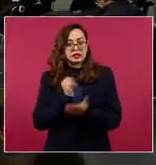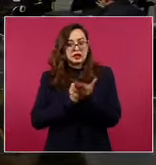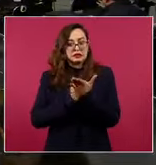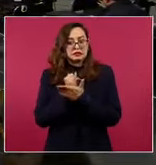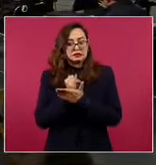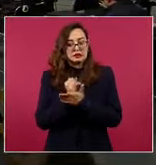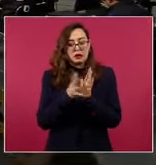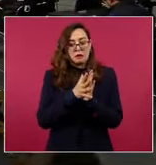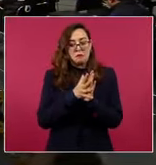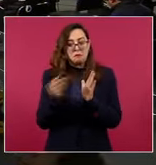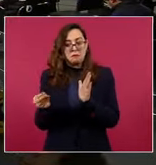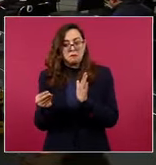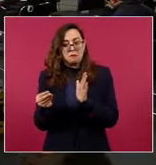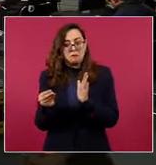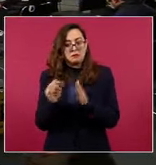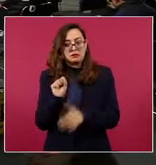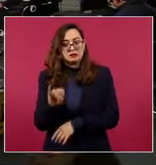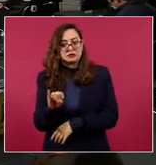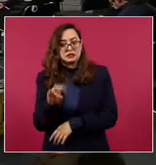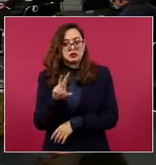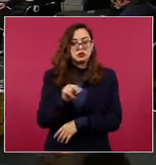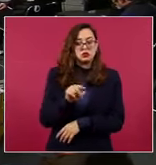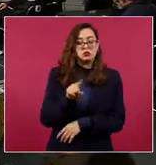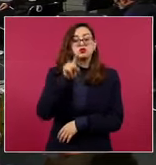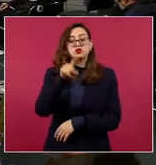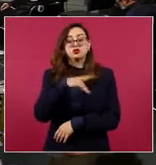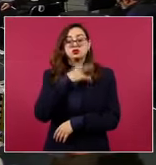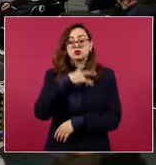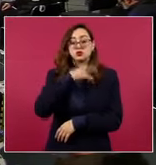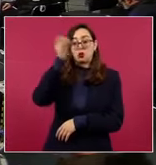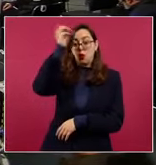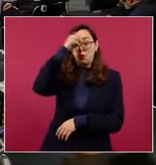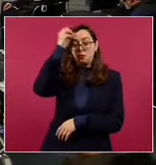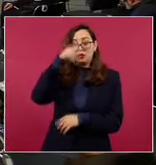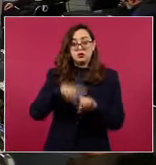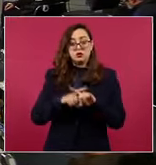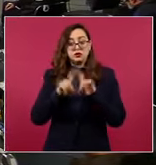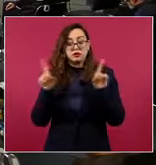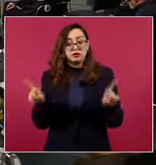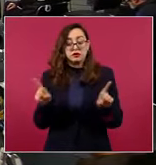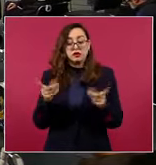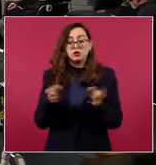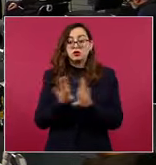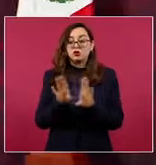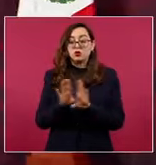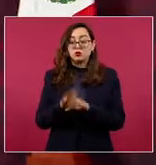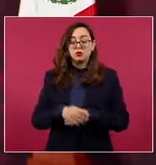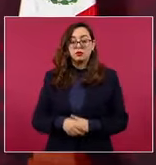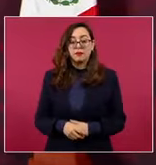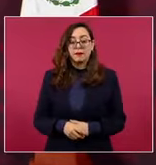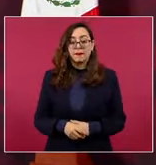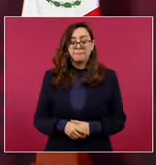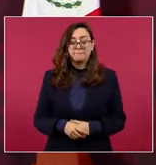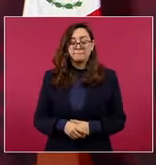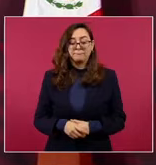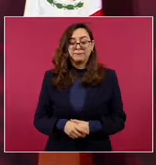un plagio por parte de la propia ministra, ¿usted cambiará de forma de pensar en torno al propio proceder de la misma?